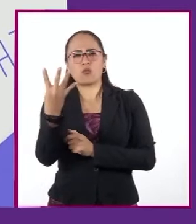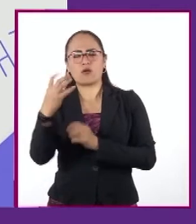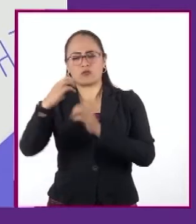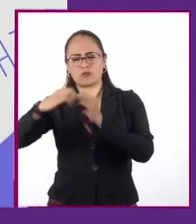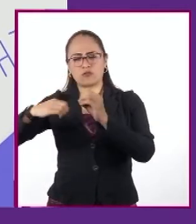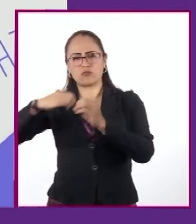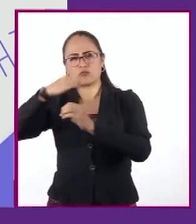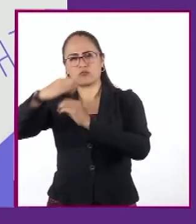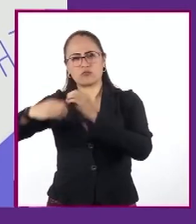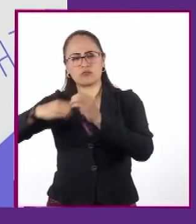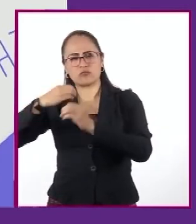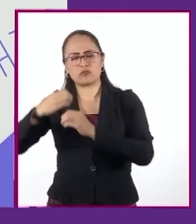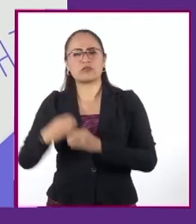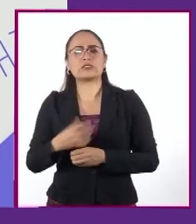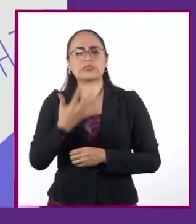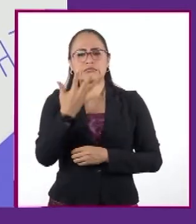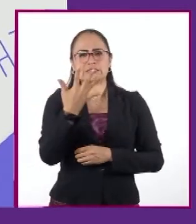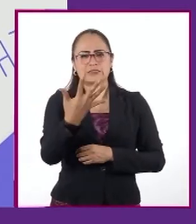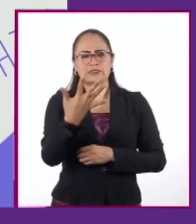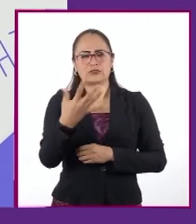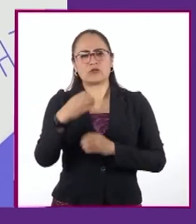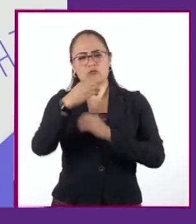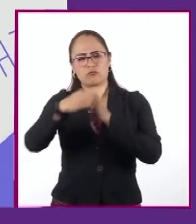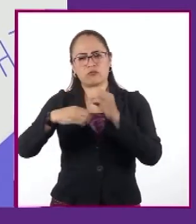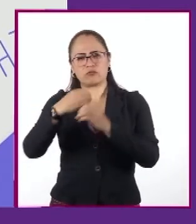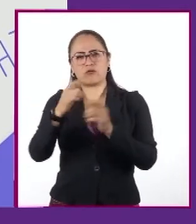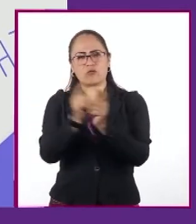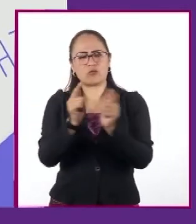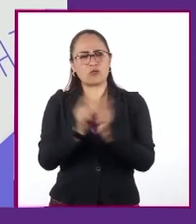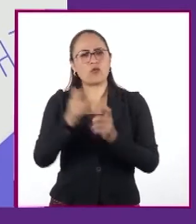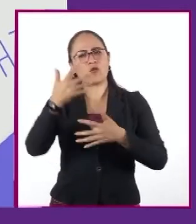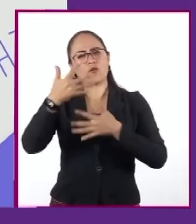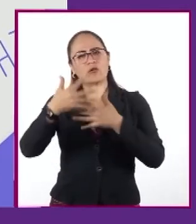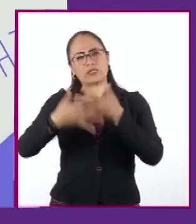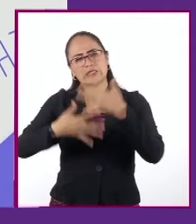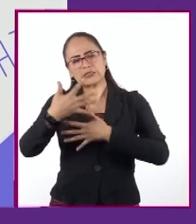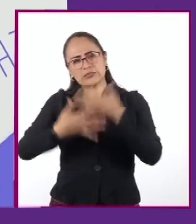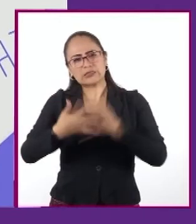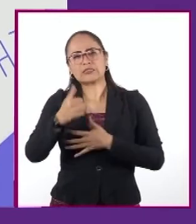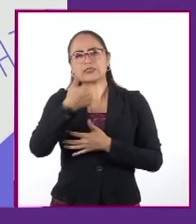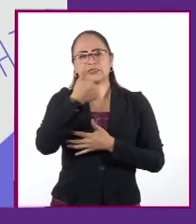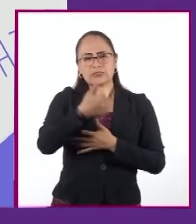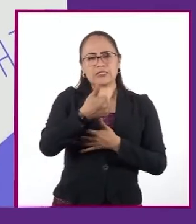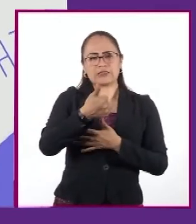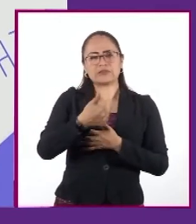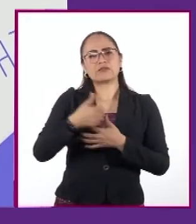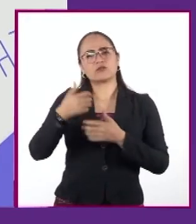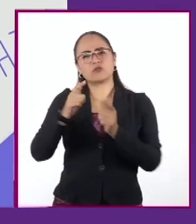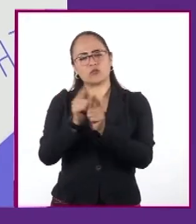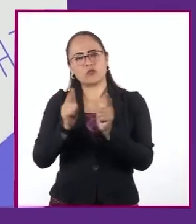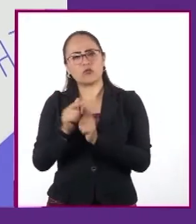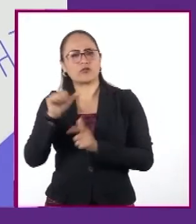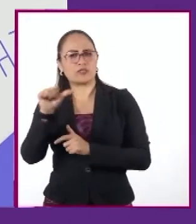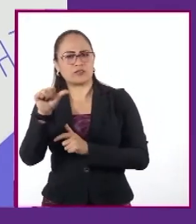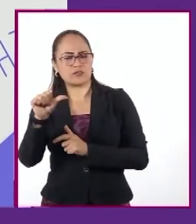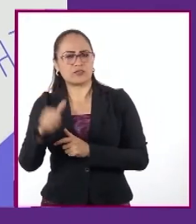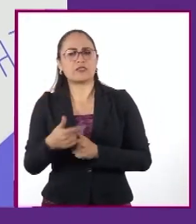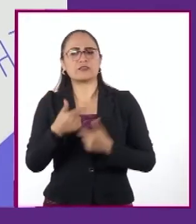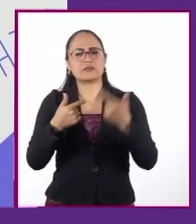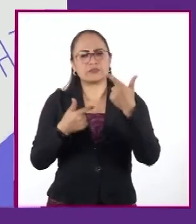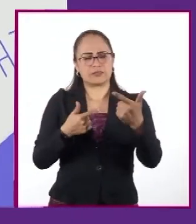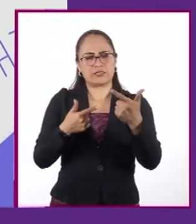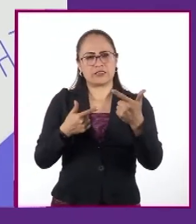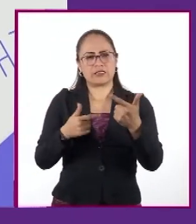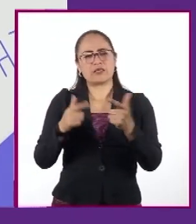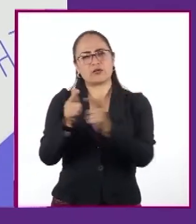valencia; 5 electrones de valencia para el grupo 15, 6 electrones de valencia para el grupo 16, 7 electrones